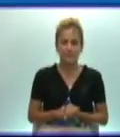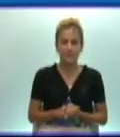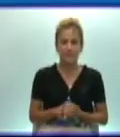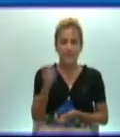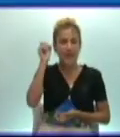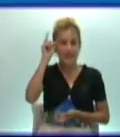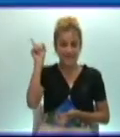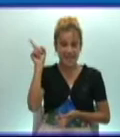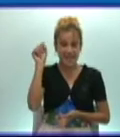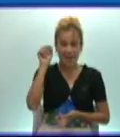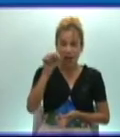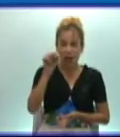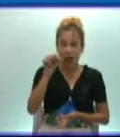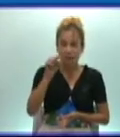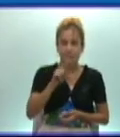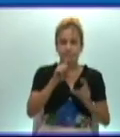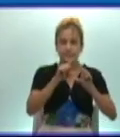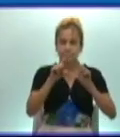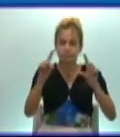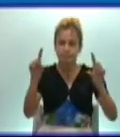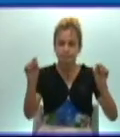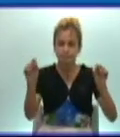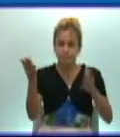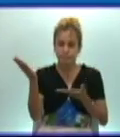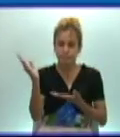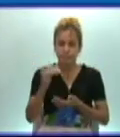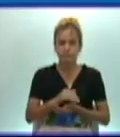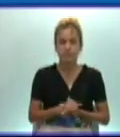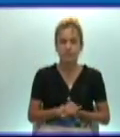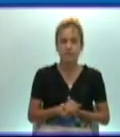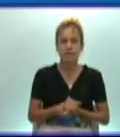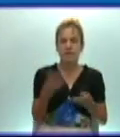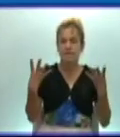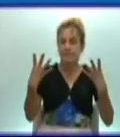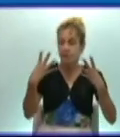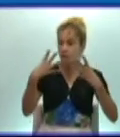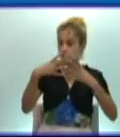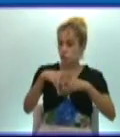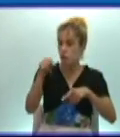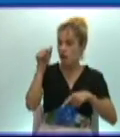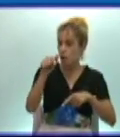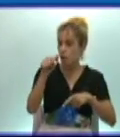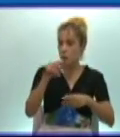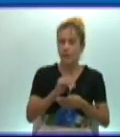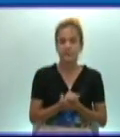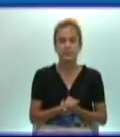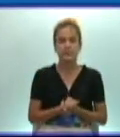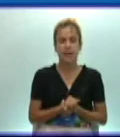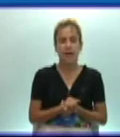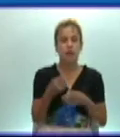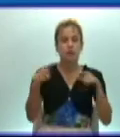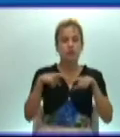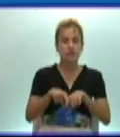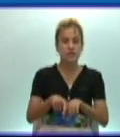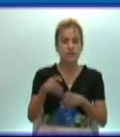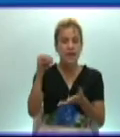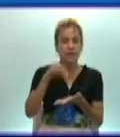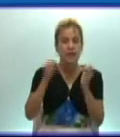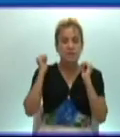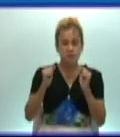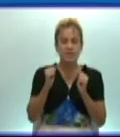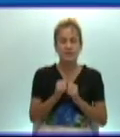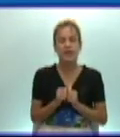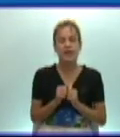que aparece o la expresión que aparece en el texto que se relaciona con en la unidad está la